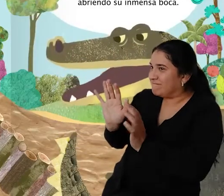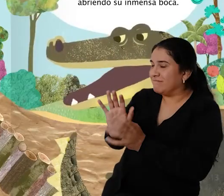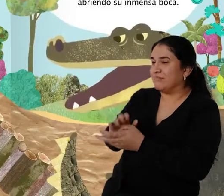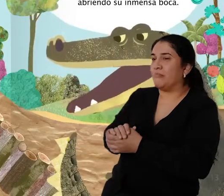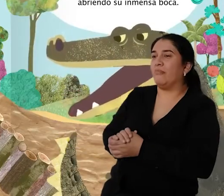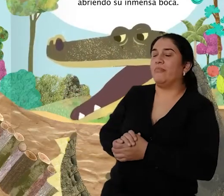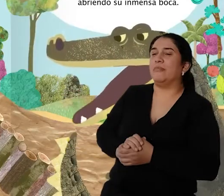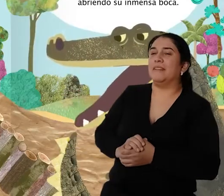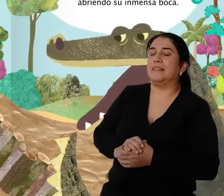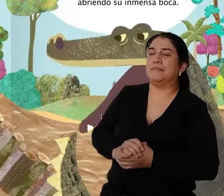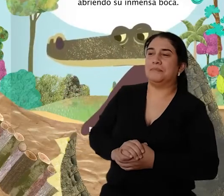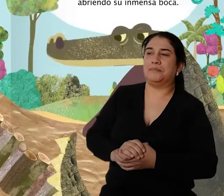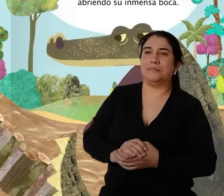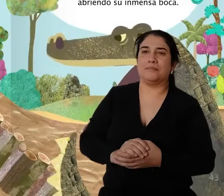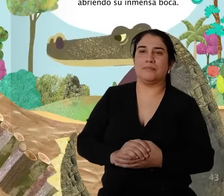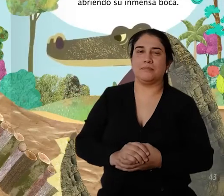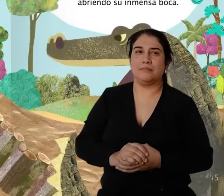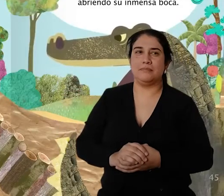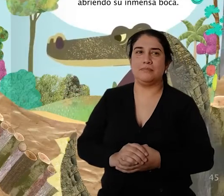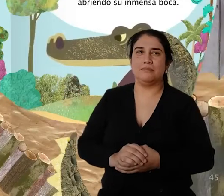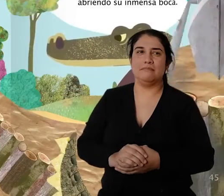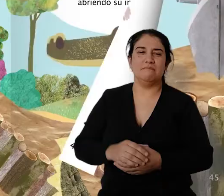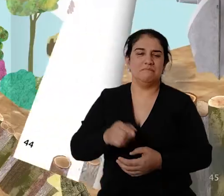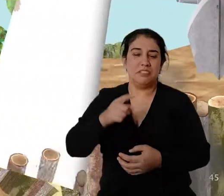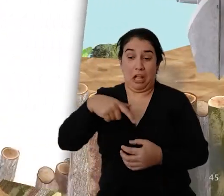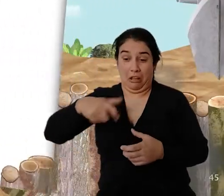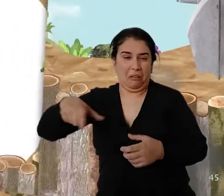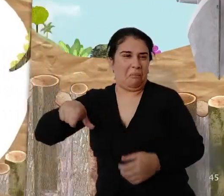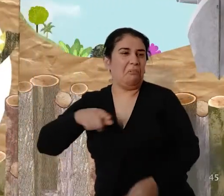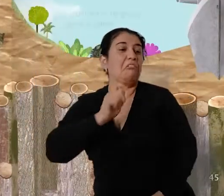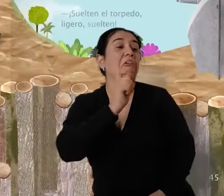abriendo su inmensa boca.